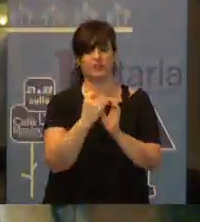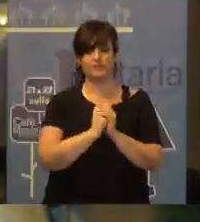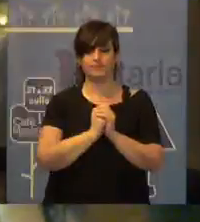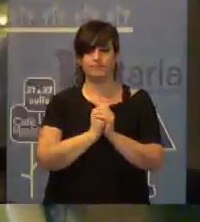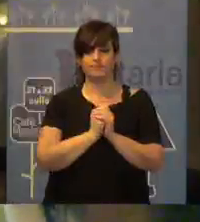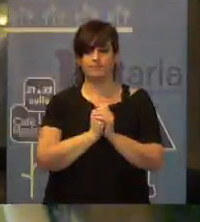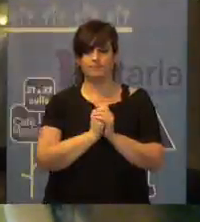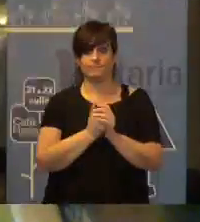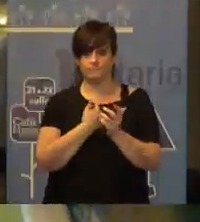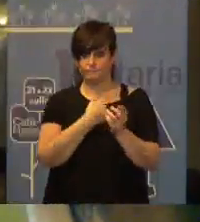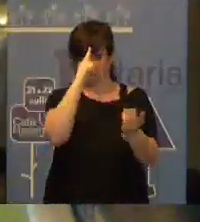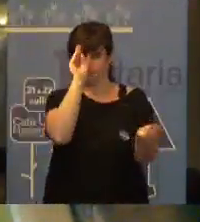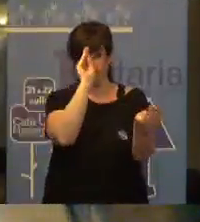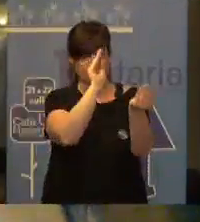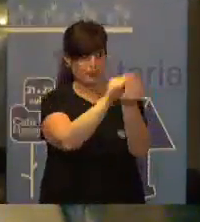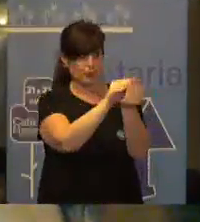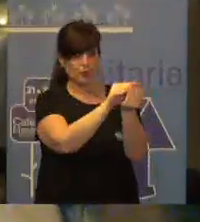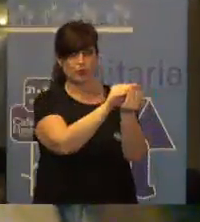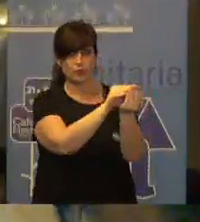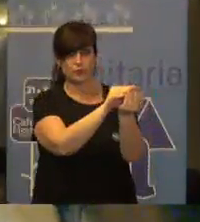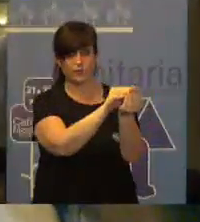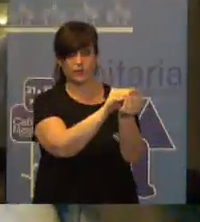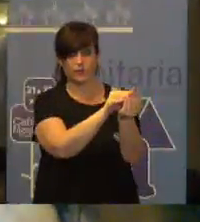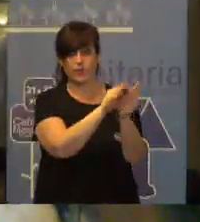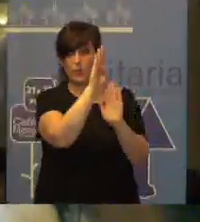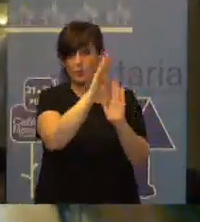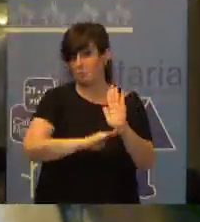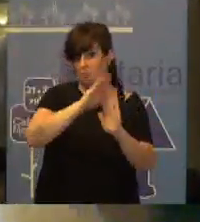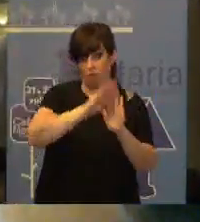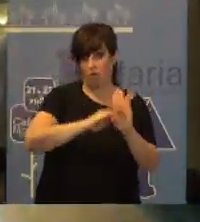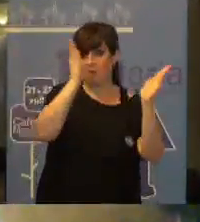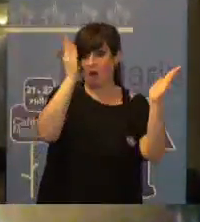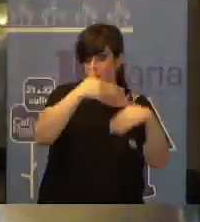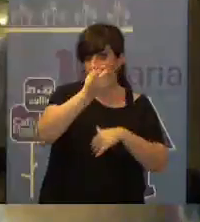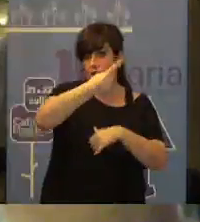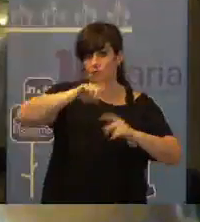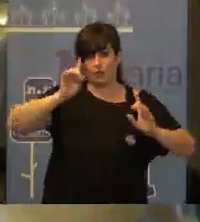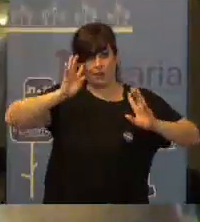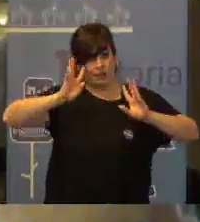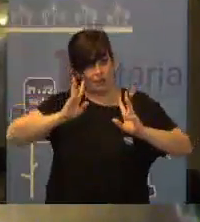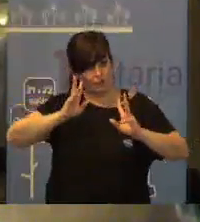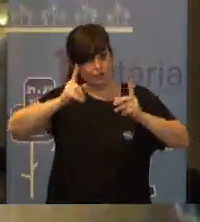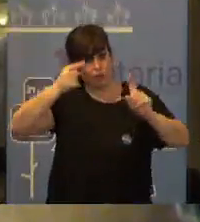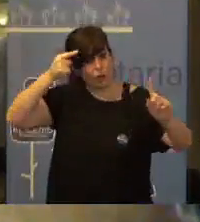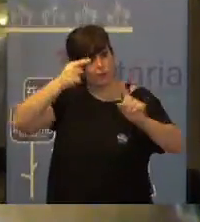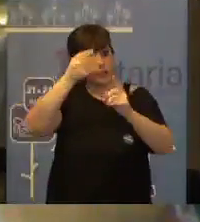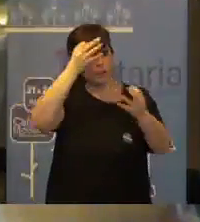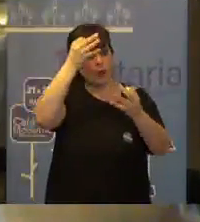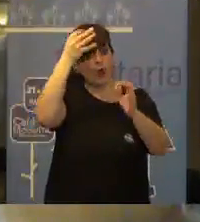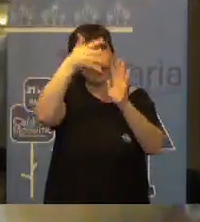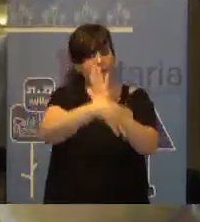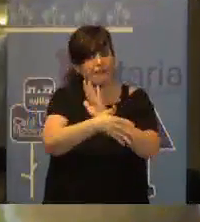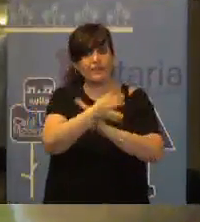en que non ten programa, que dedicamos moi pouco esforzo a definir o que é posible